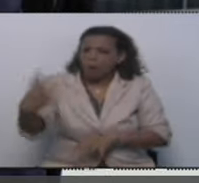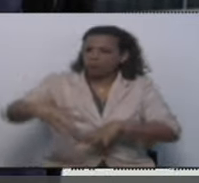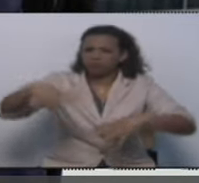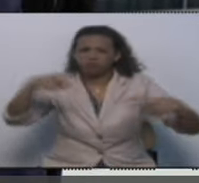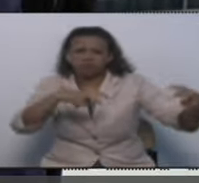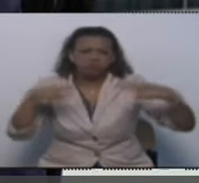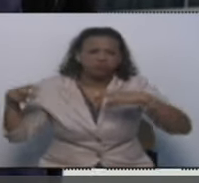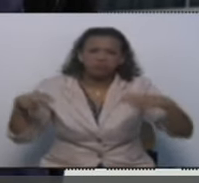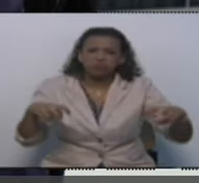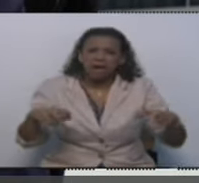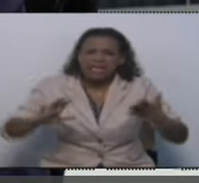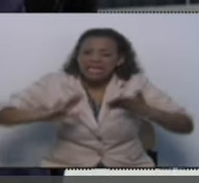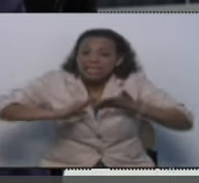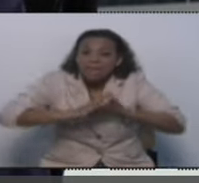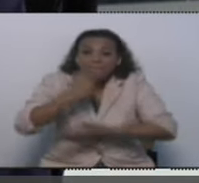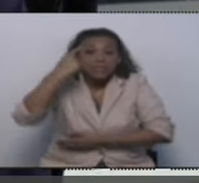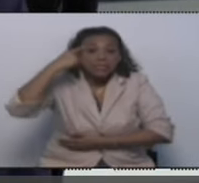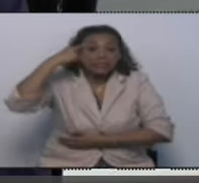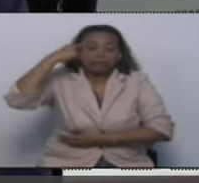De la guerra de exterminio